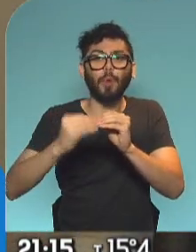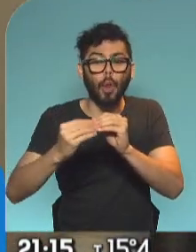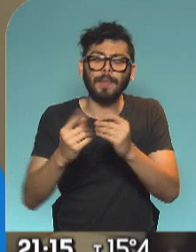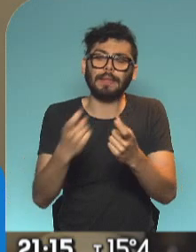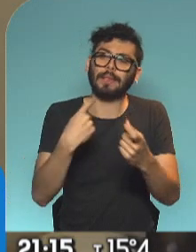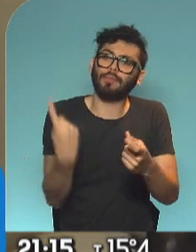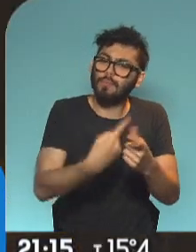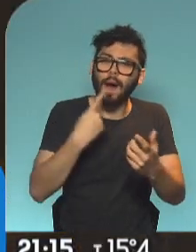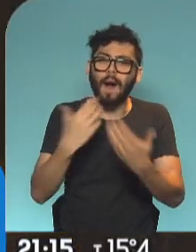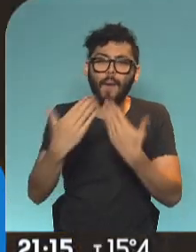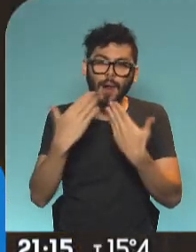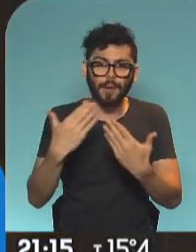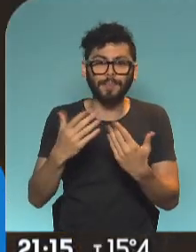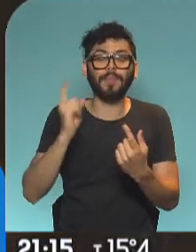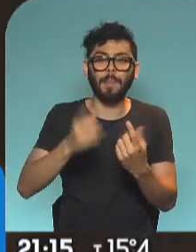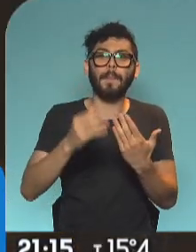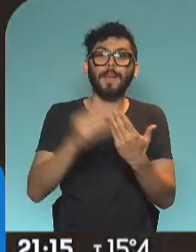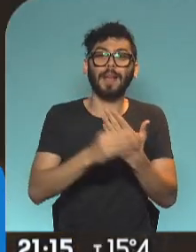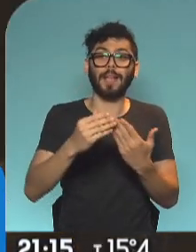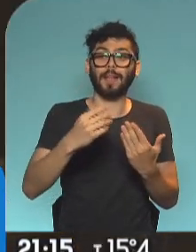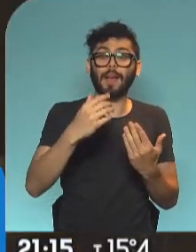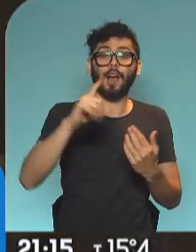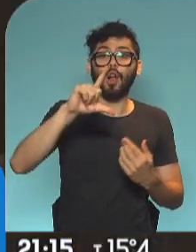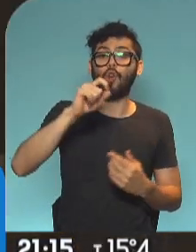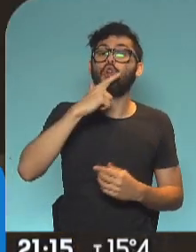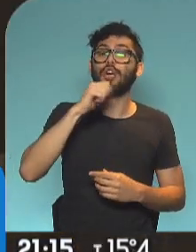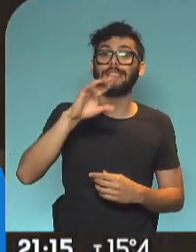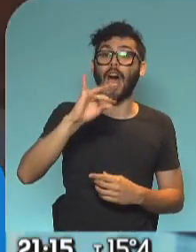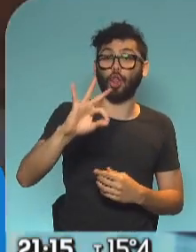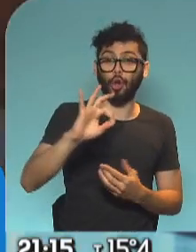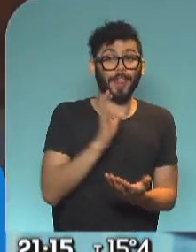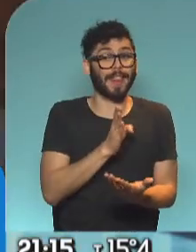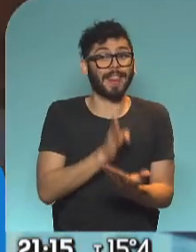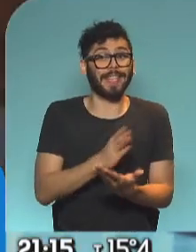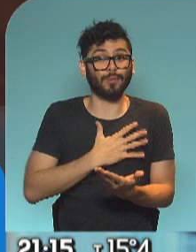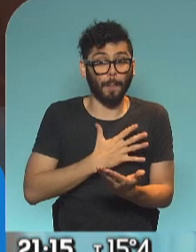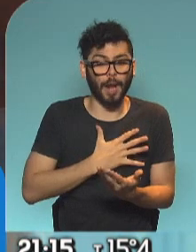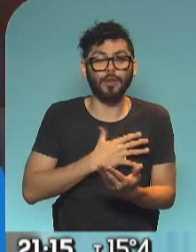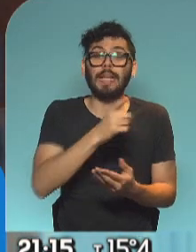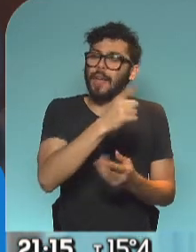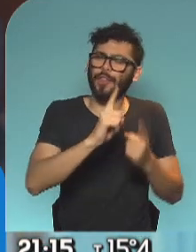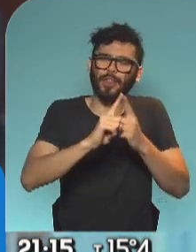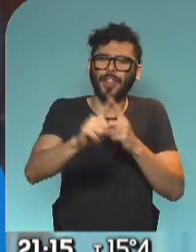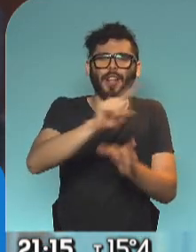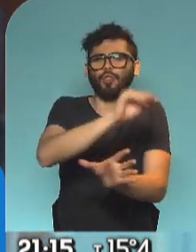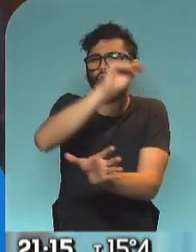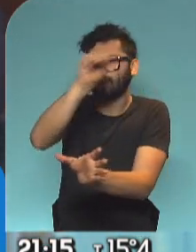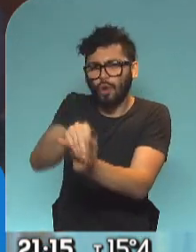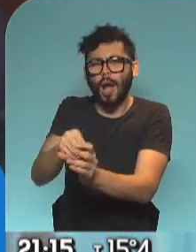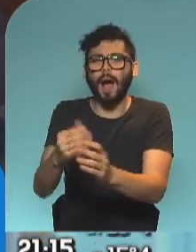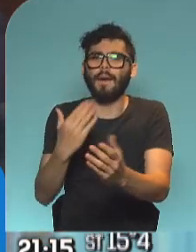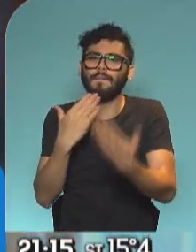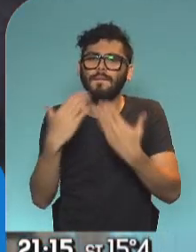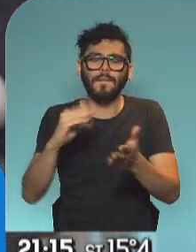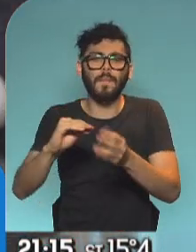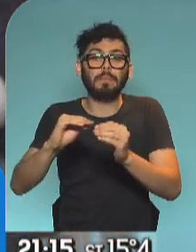habló con la ministra de Justicia y Derechos Humanos, Marcela Lozardo, y se va a involucrar directamente ella en la solución del problema e